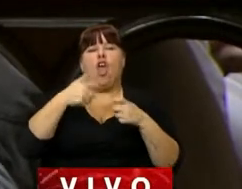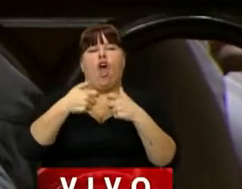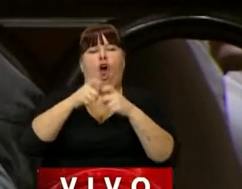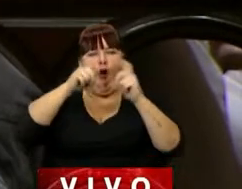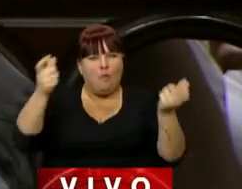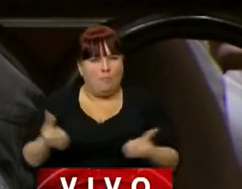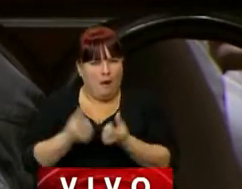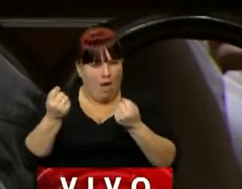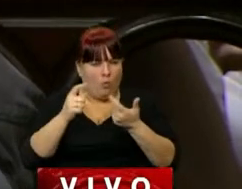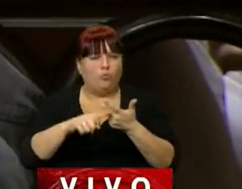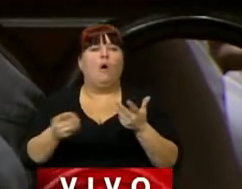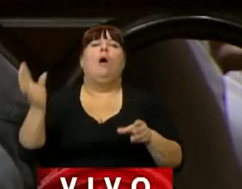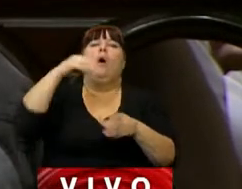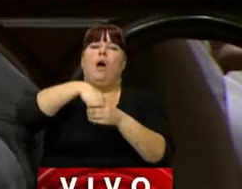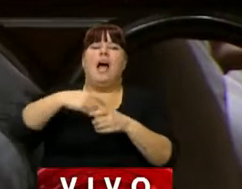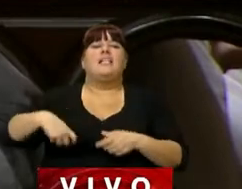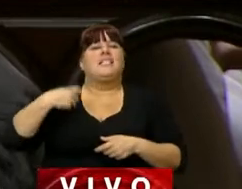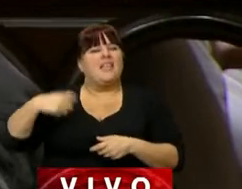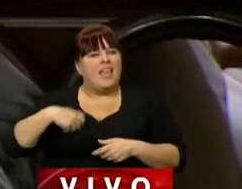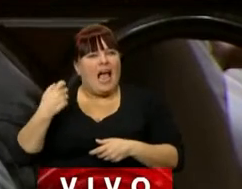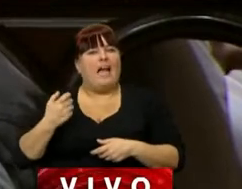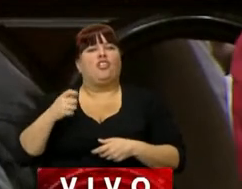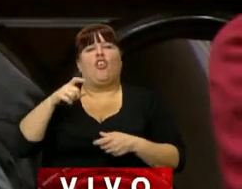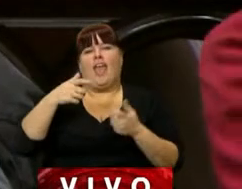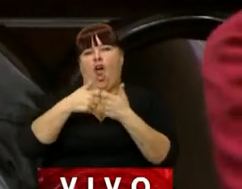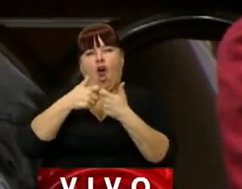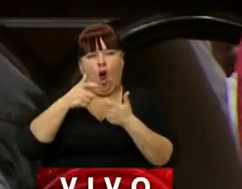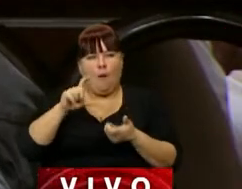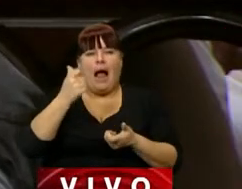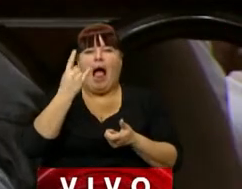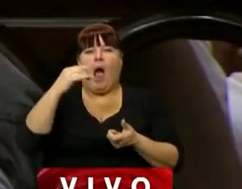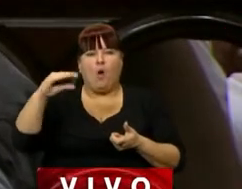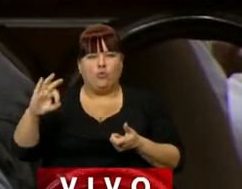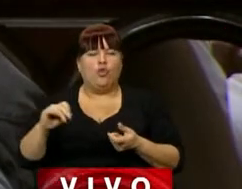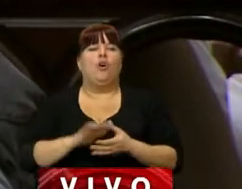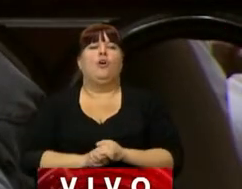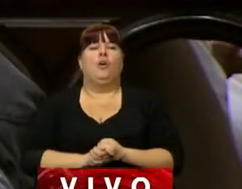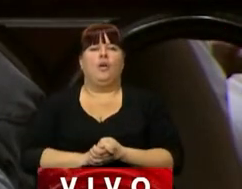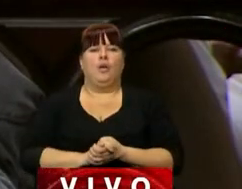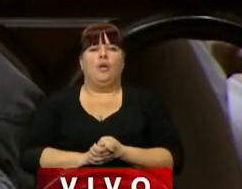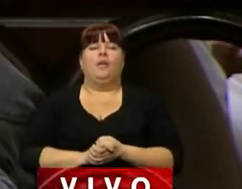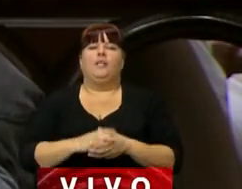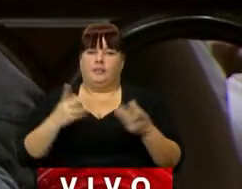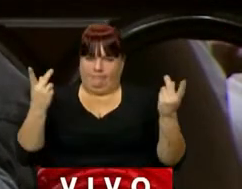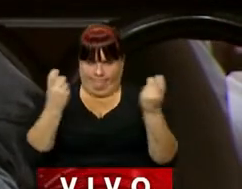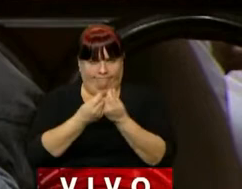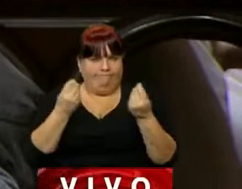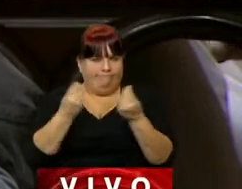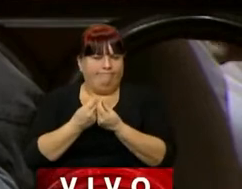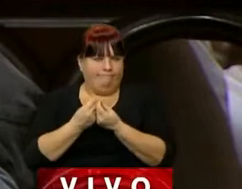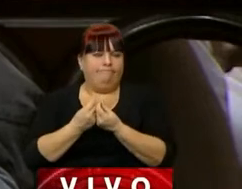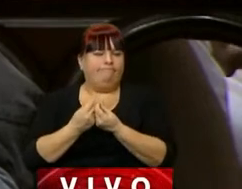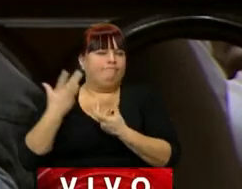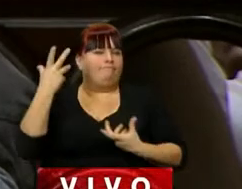Neumático. Han participado los del Sindicato del Caucho. Tenemos una cantidad